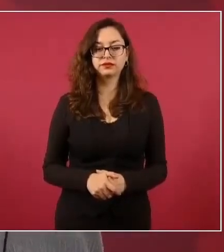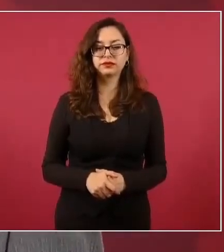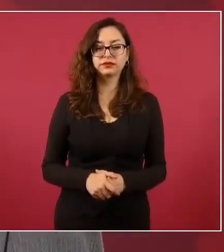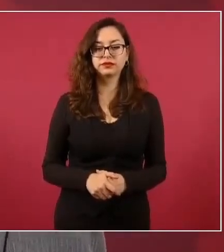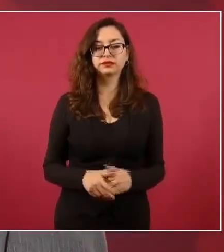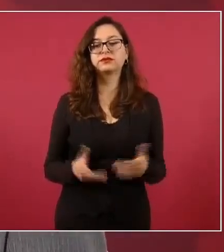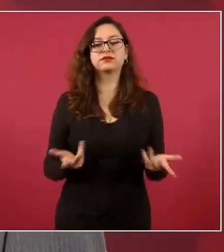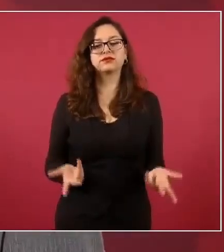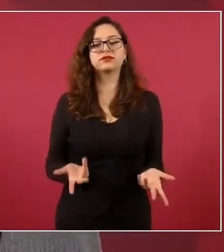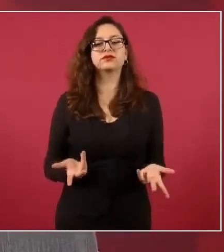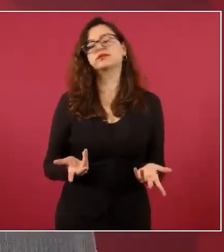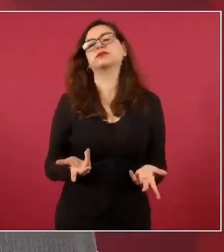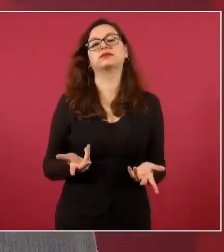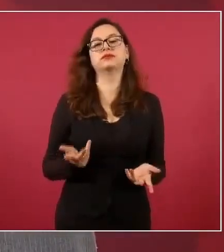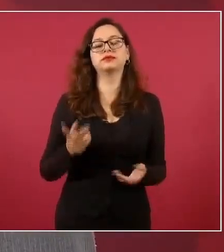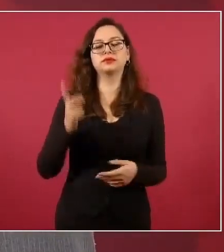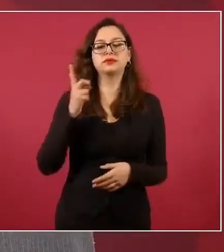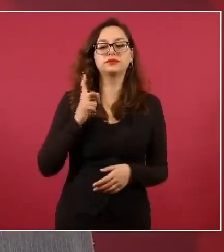aprieta pero no ahorca.